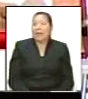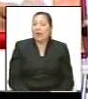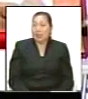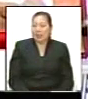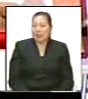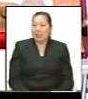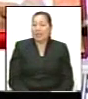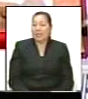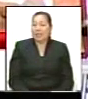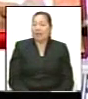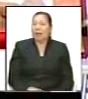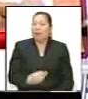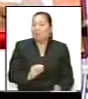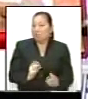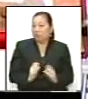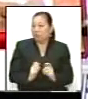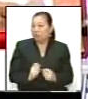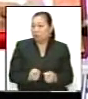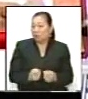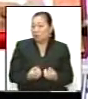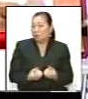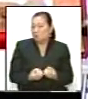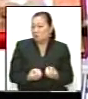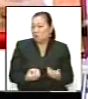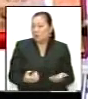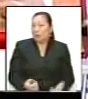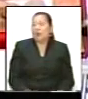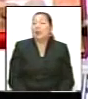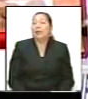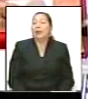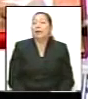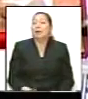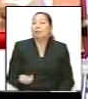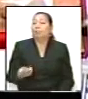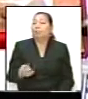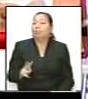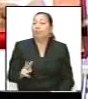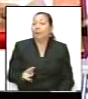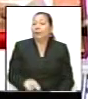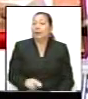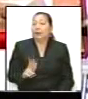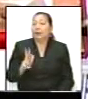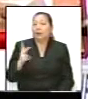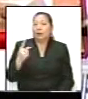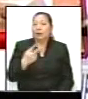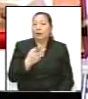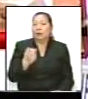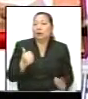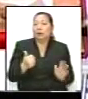presidente, se ha destinado un monto, o sea, ahora se ha incrementado, a